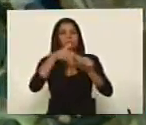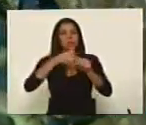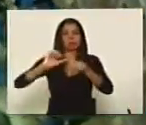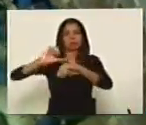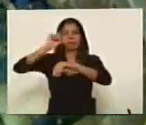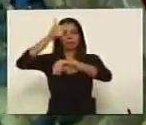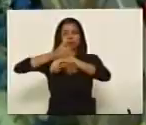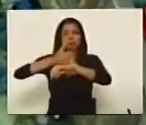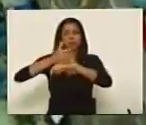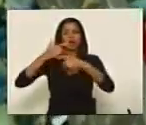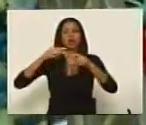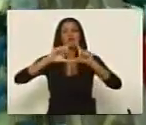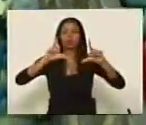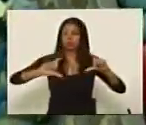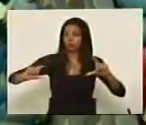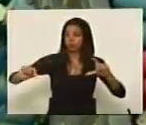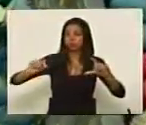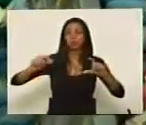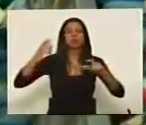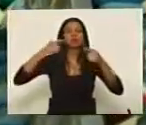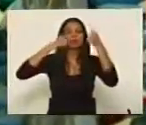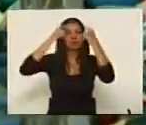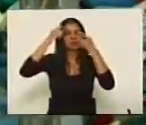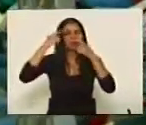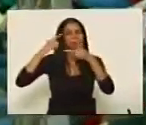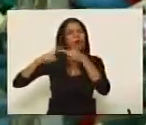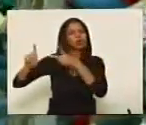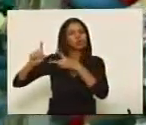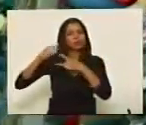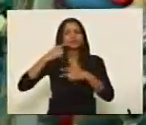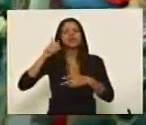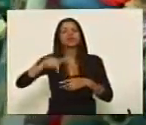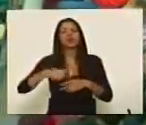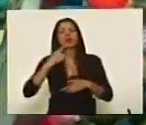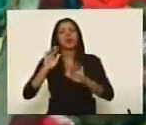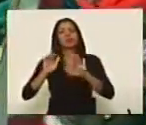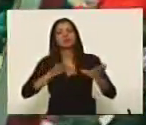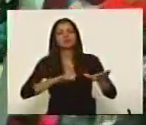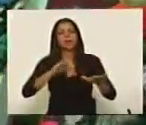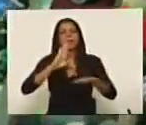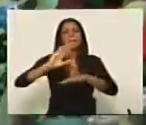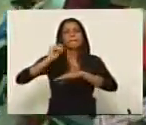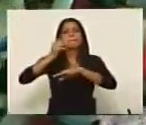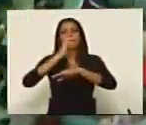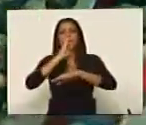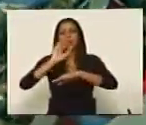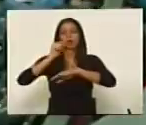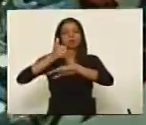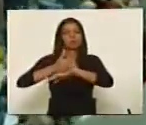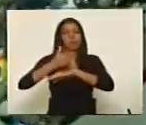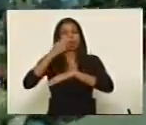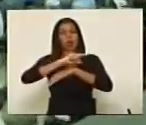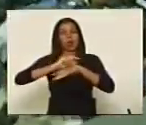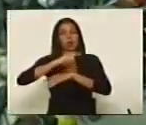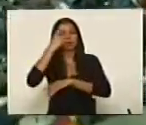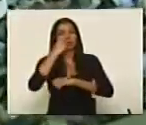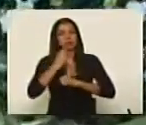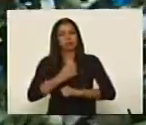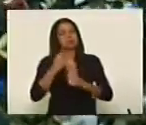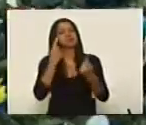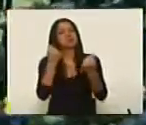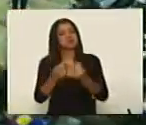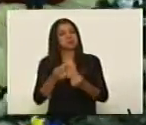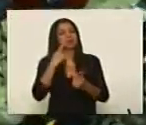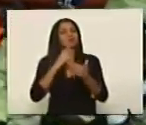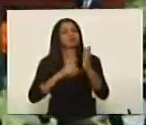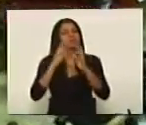la faja petrolífera Hugo Chávez y particularmente el bloque de Ayacucho. No solamente porque cuenta con el respaldo del Banco Central y de un gobierno serio en materia de finanzas y en materia de